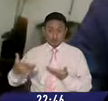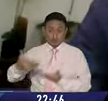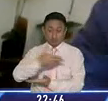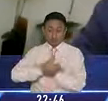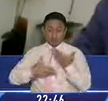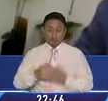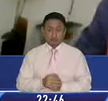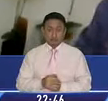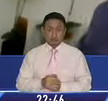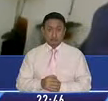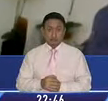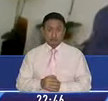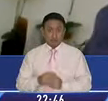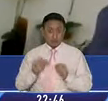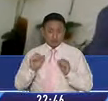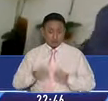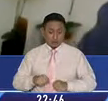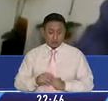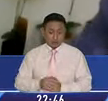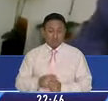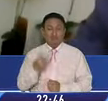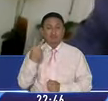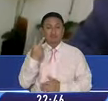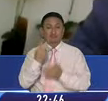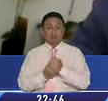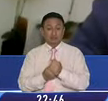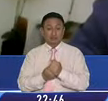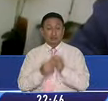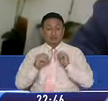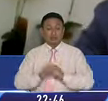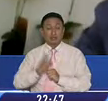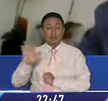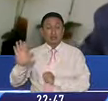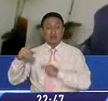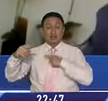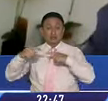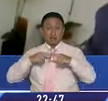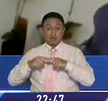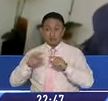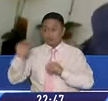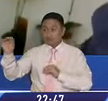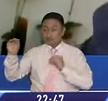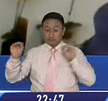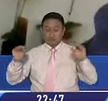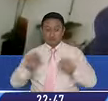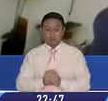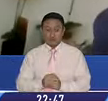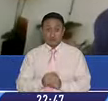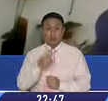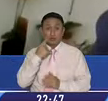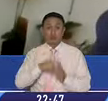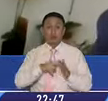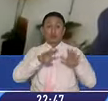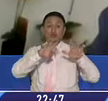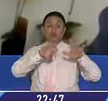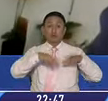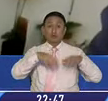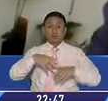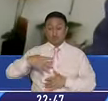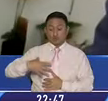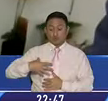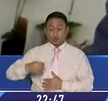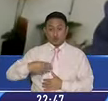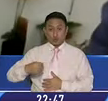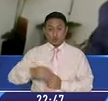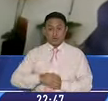podrá, como pareja, informar a los empleadores que, por ejemplo, de los 9 meses de lactancia,